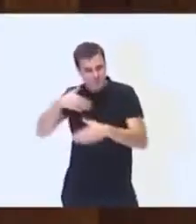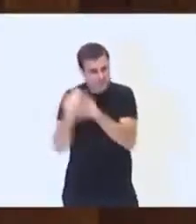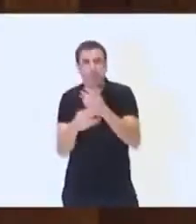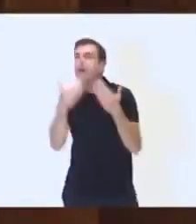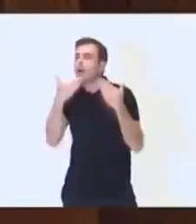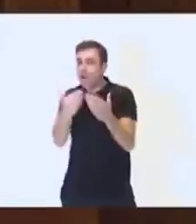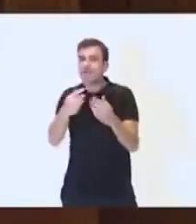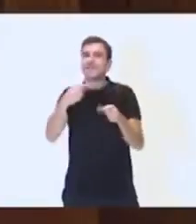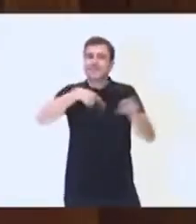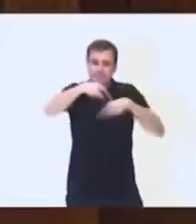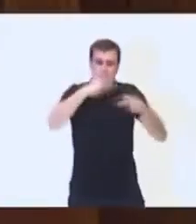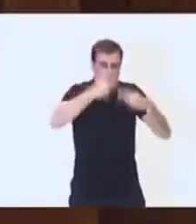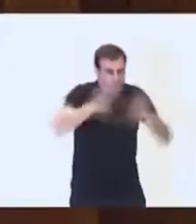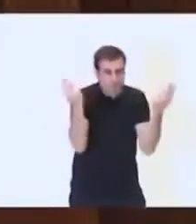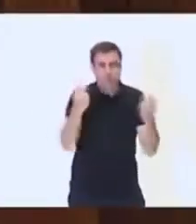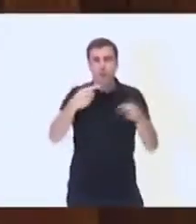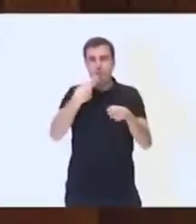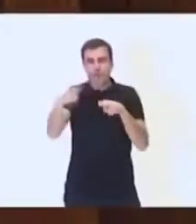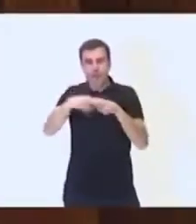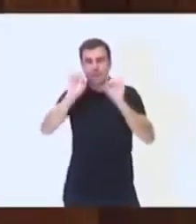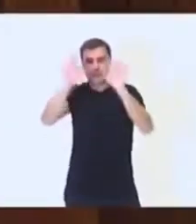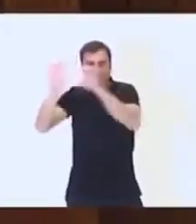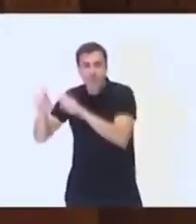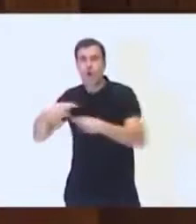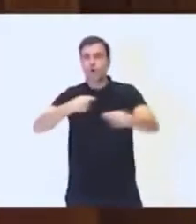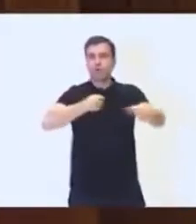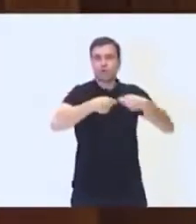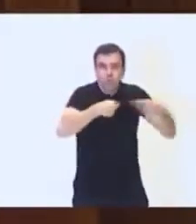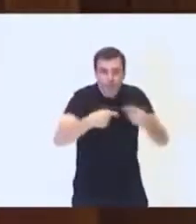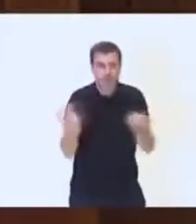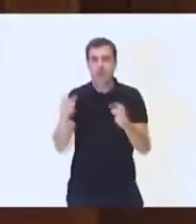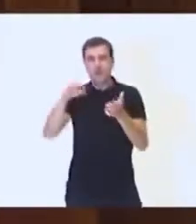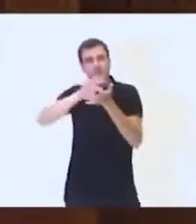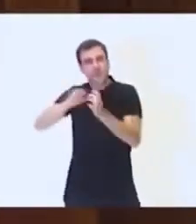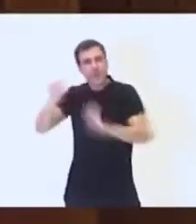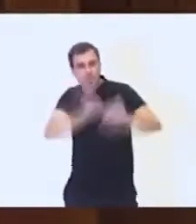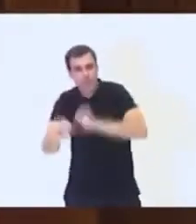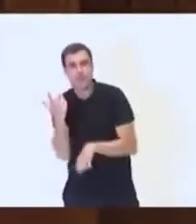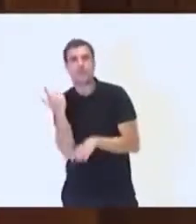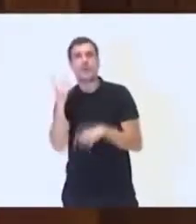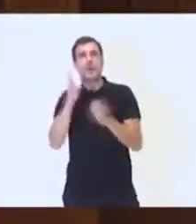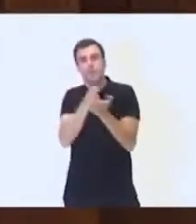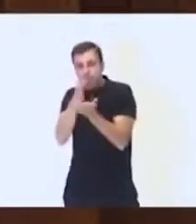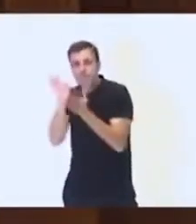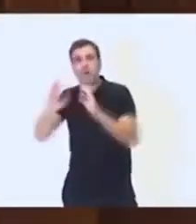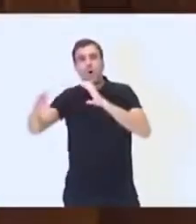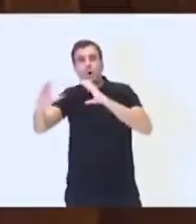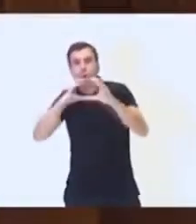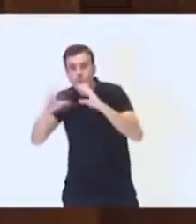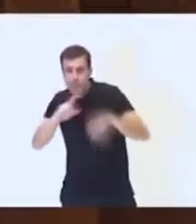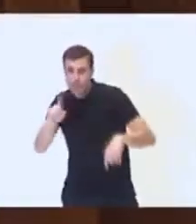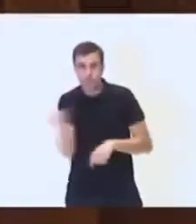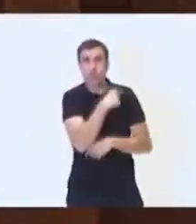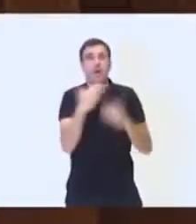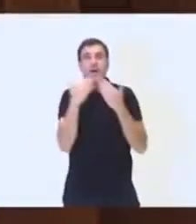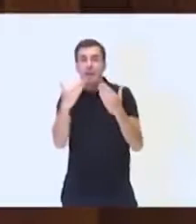en la distribución de mercancías, el personal de los supermercados, los servicios de limpieza, los de los medios de comunicación. No